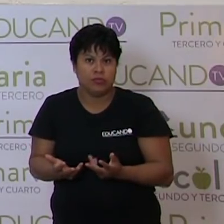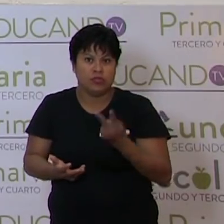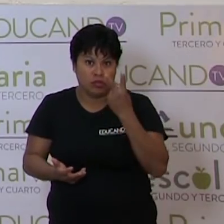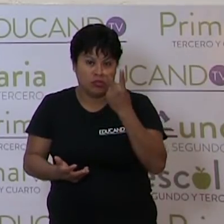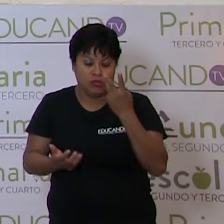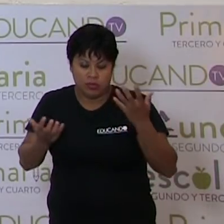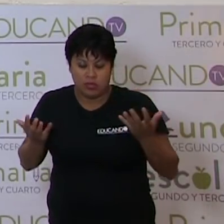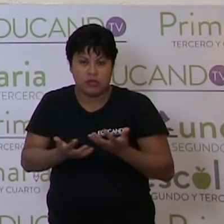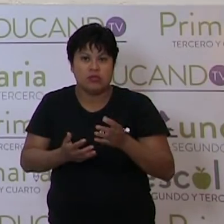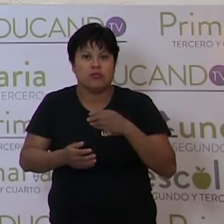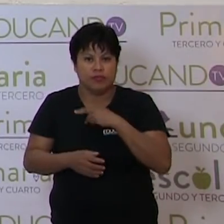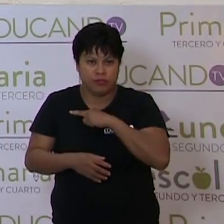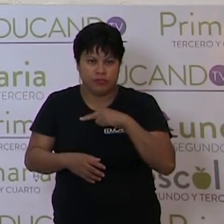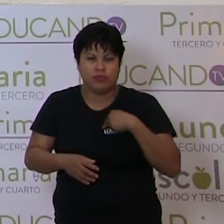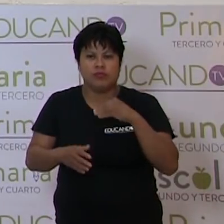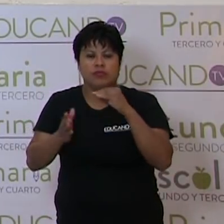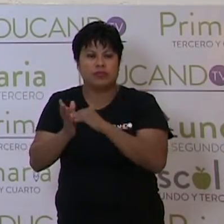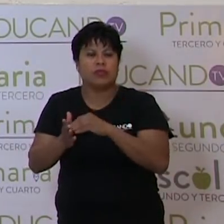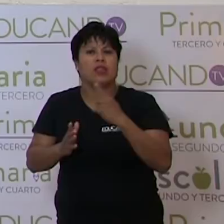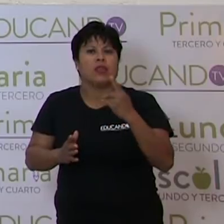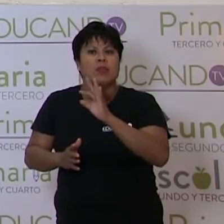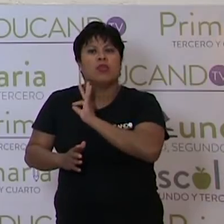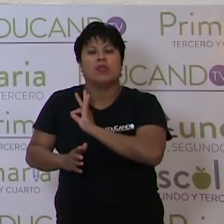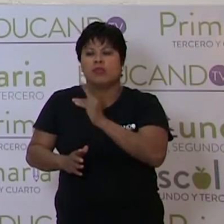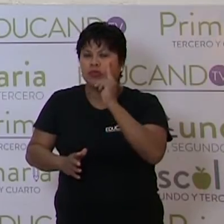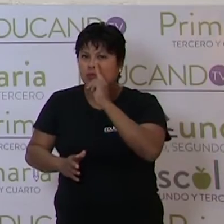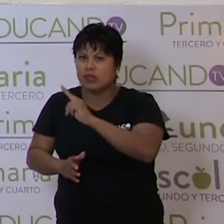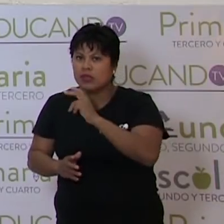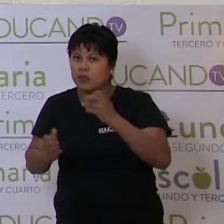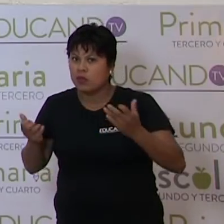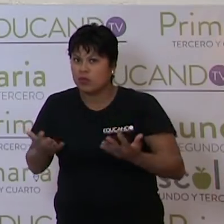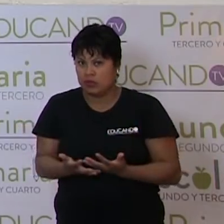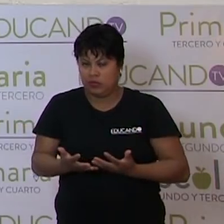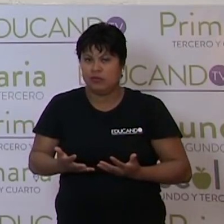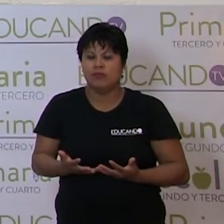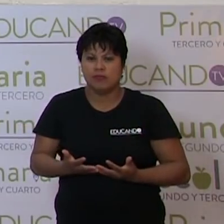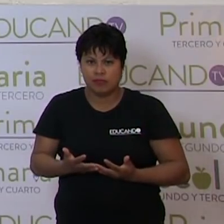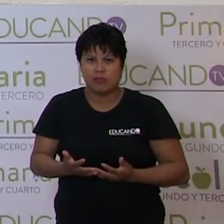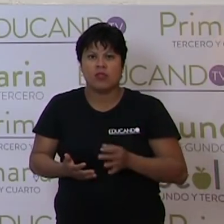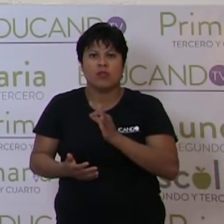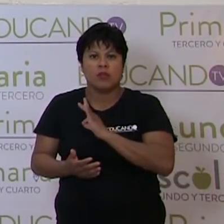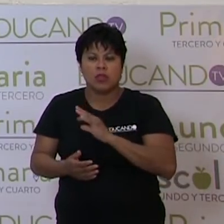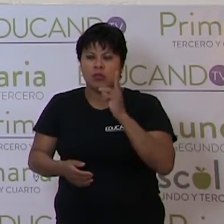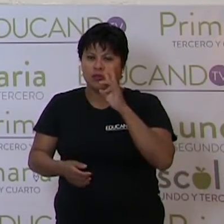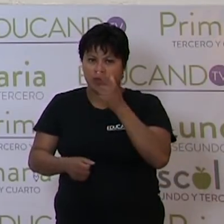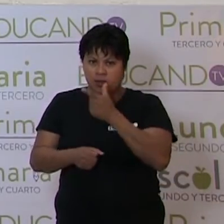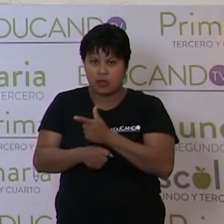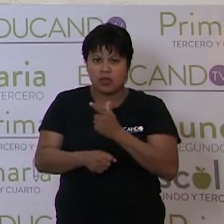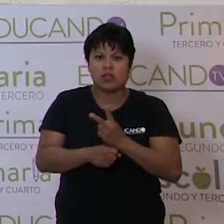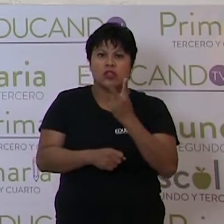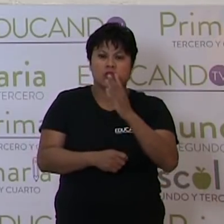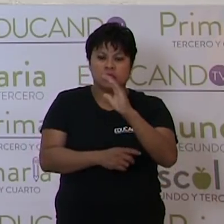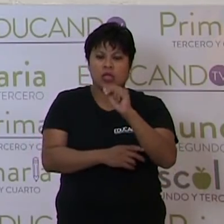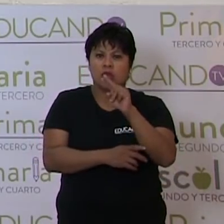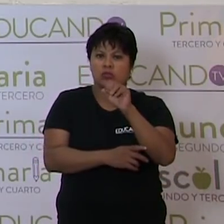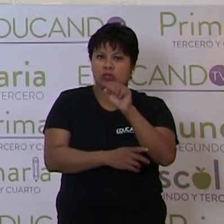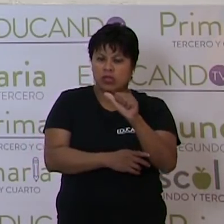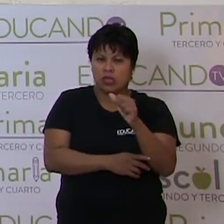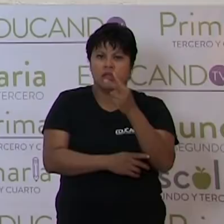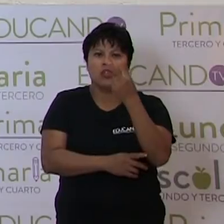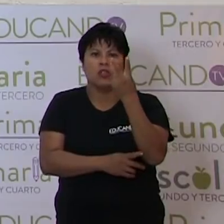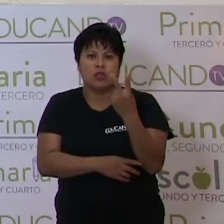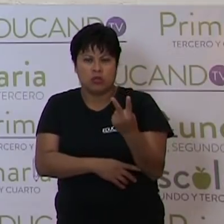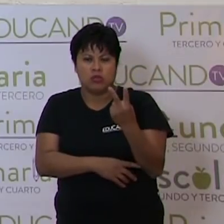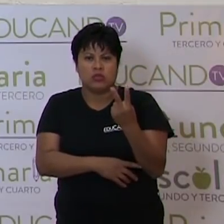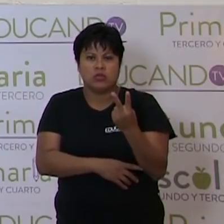Entonces vamos a poner acá que podemos identificar dos hechos. Podemos identificar dos causas y dos